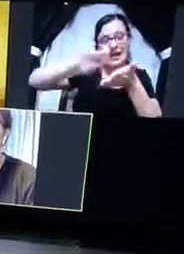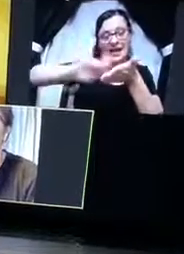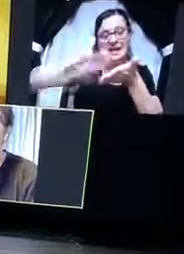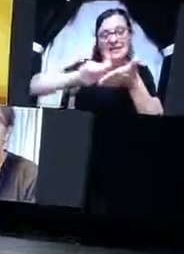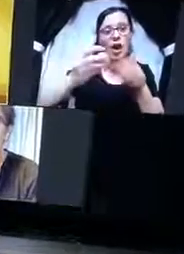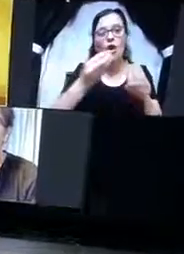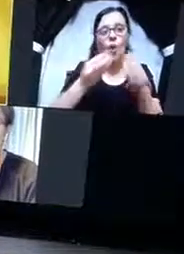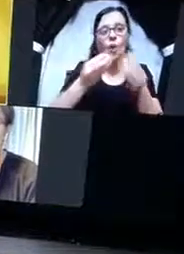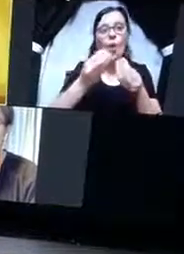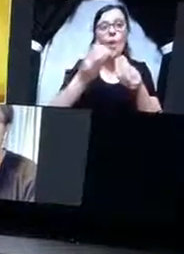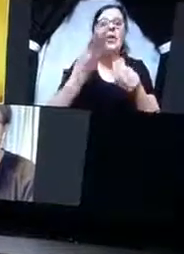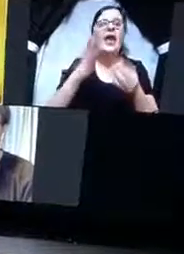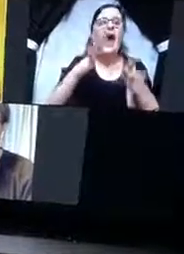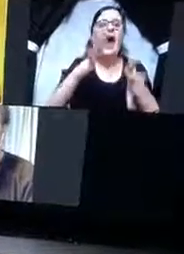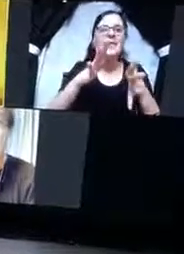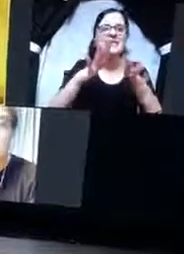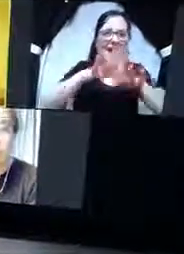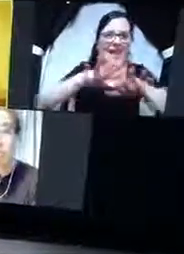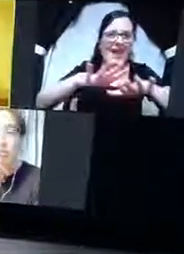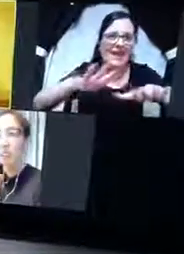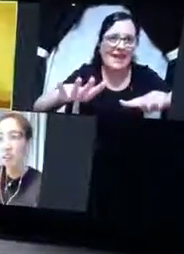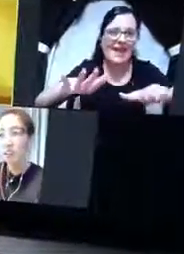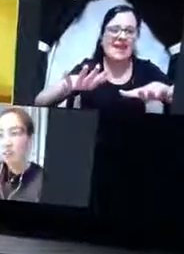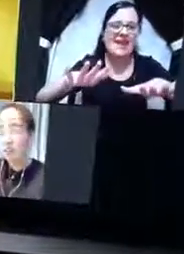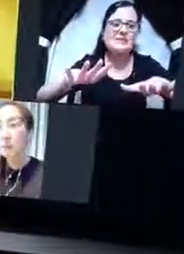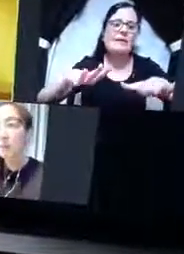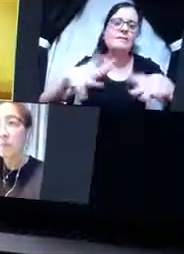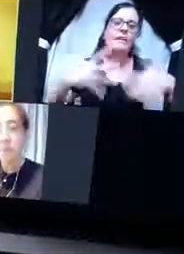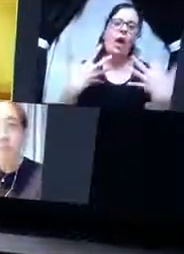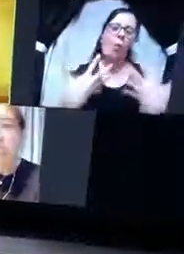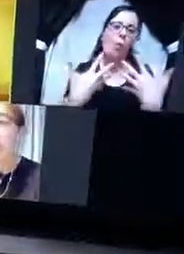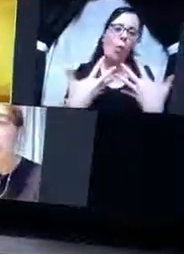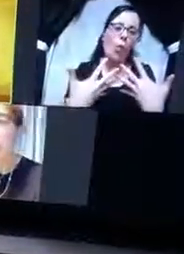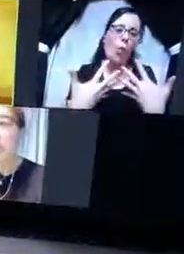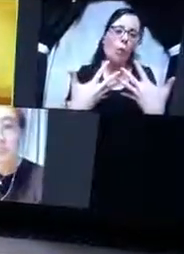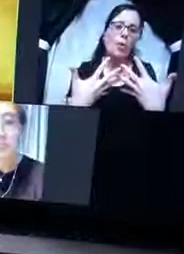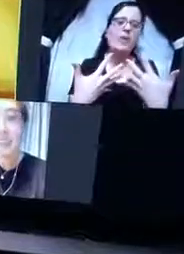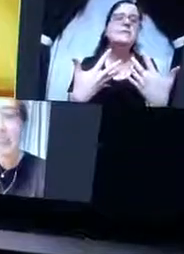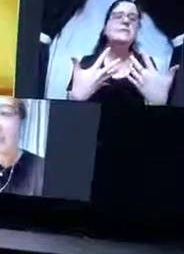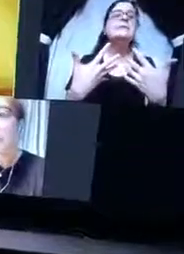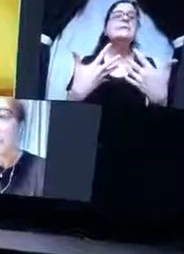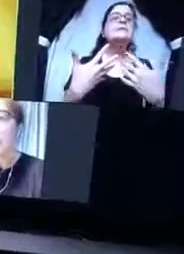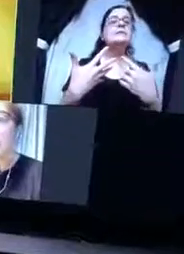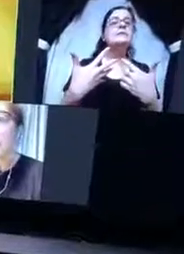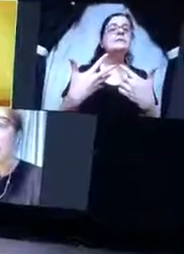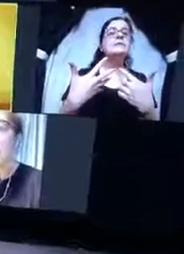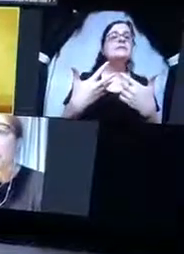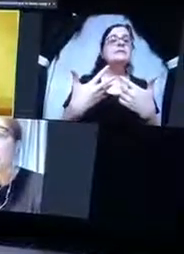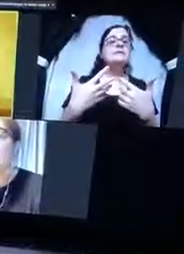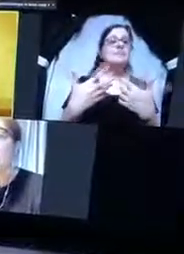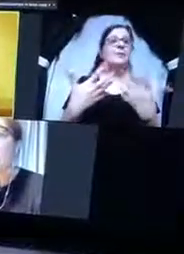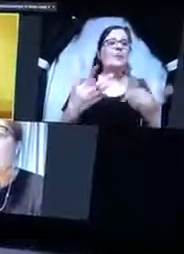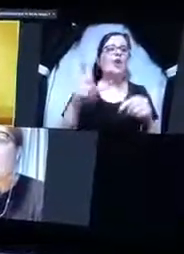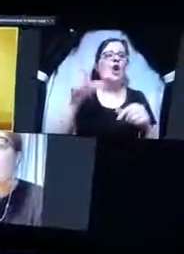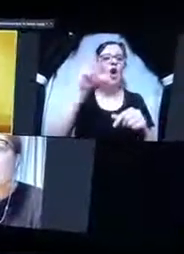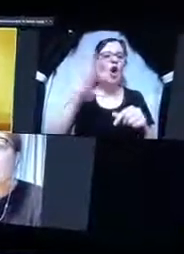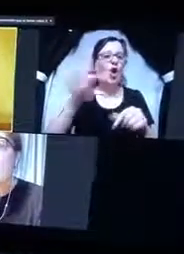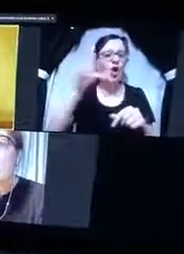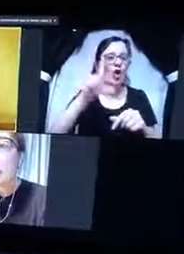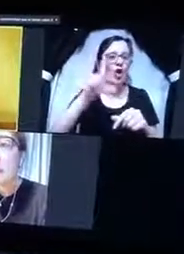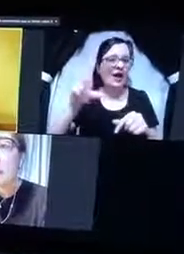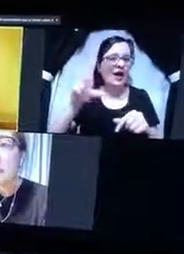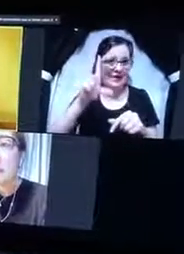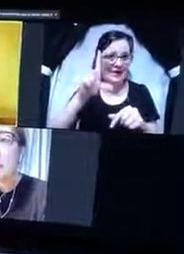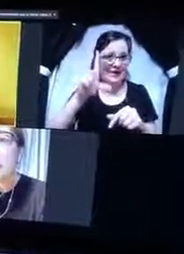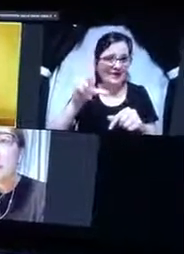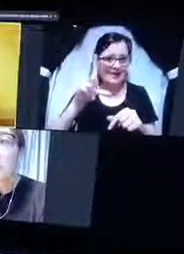aburren fácilmente. Mira, en logogenia, la verdad... ¿Podemos hacer un ejemplo chiquitito? Sí, respondemos así cortito. Logogenia, los chicos vienen a